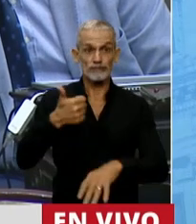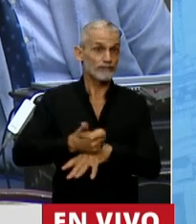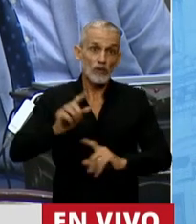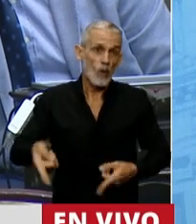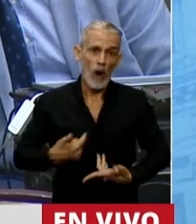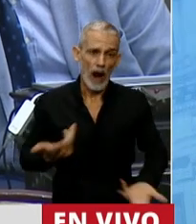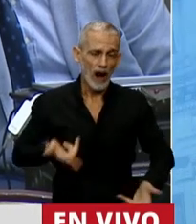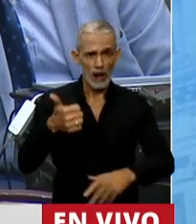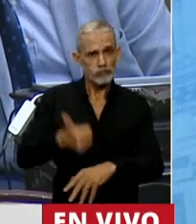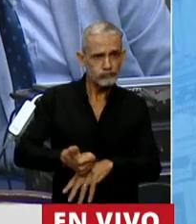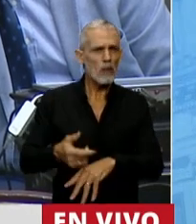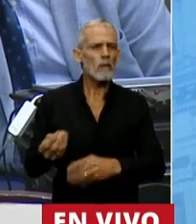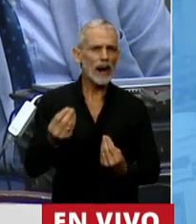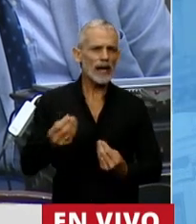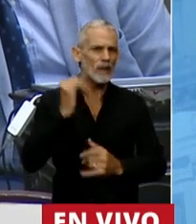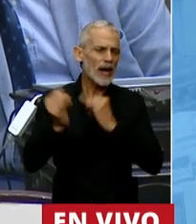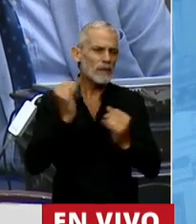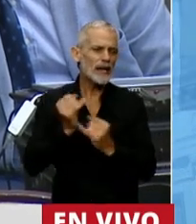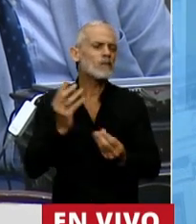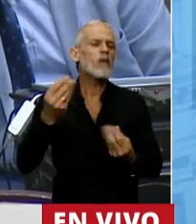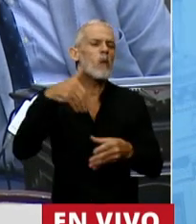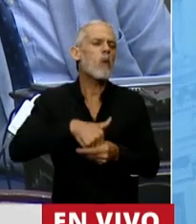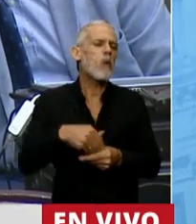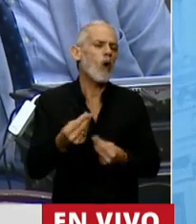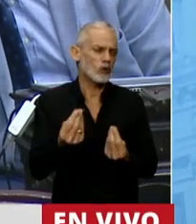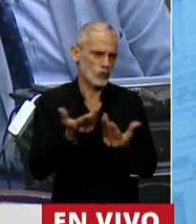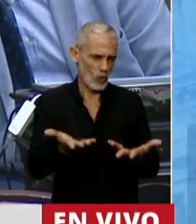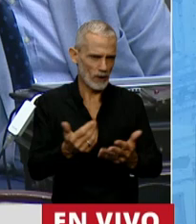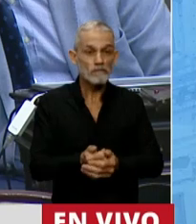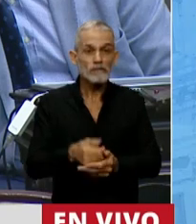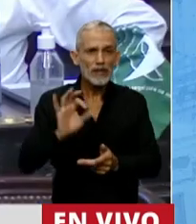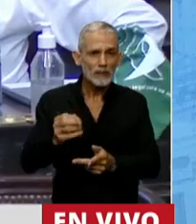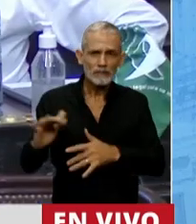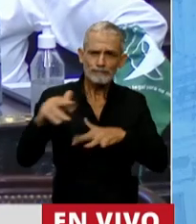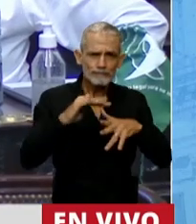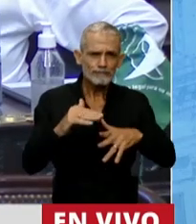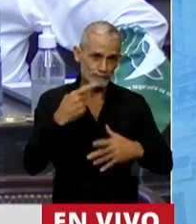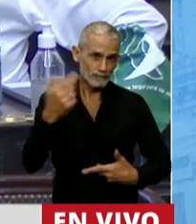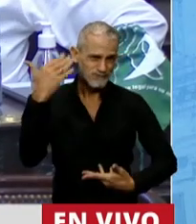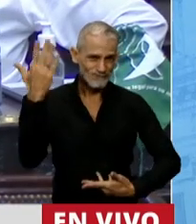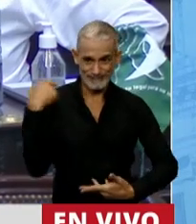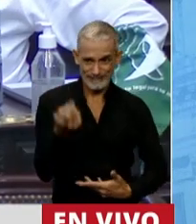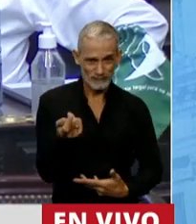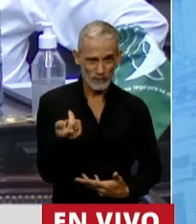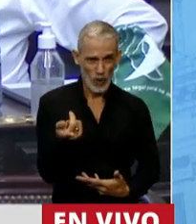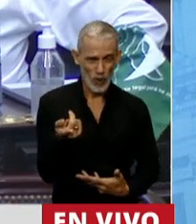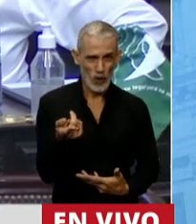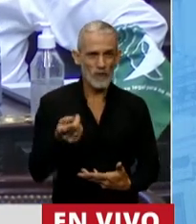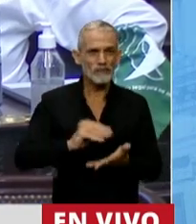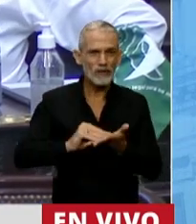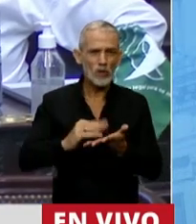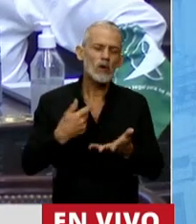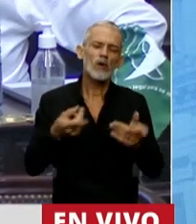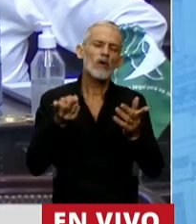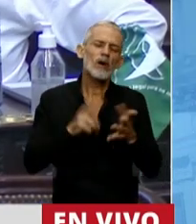aquí para justificar el sentido de mi voto. También se dijo recientemente, y para